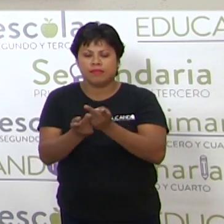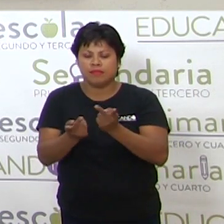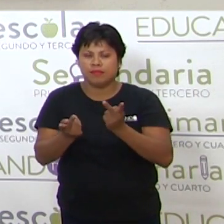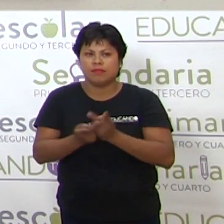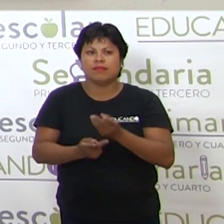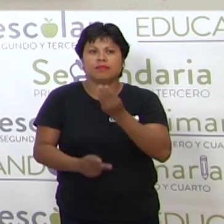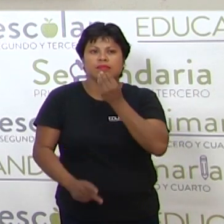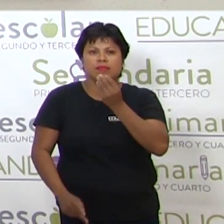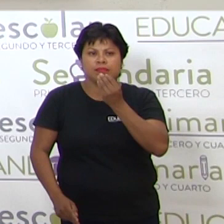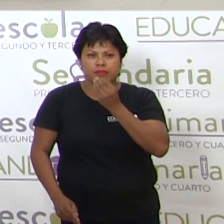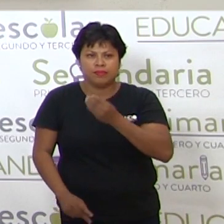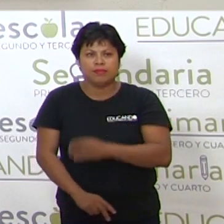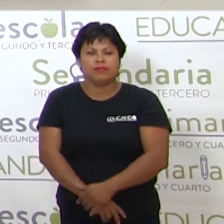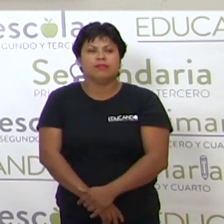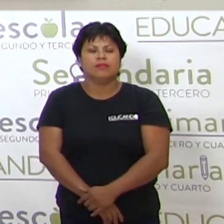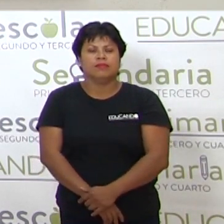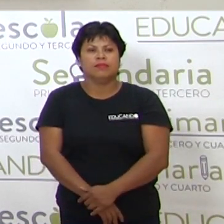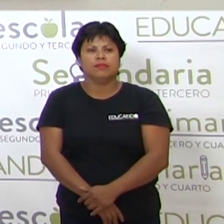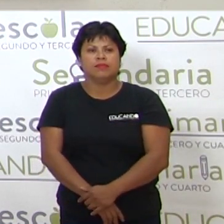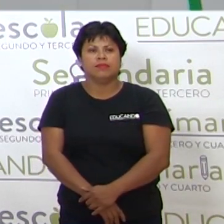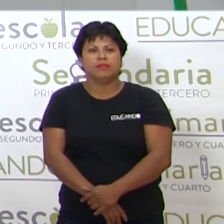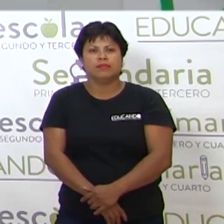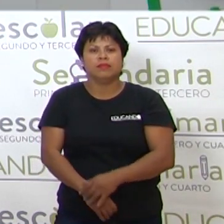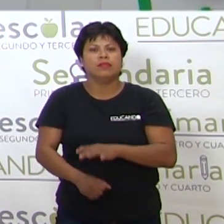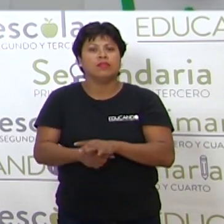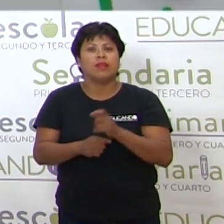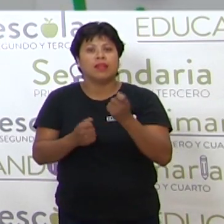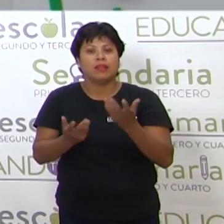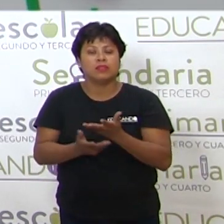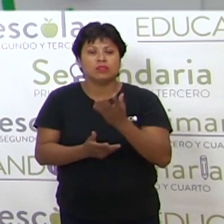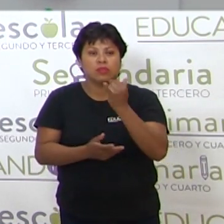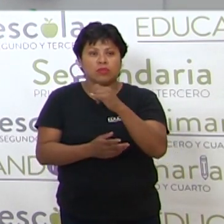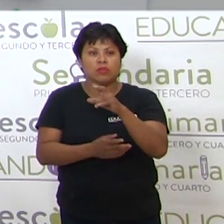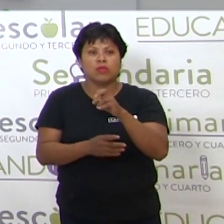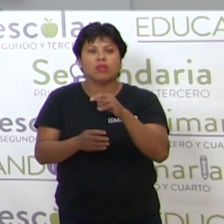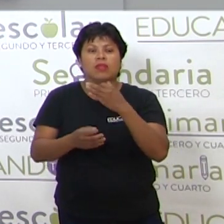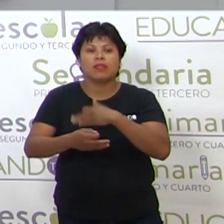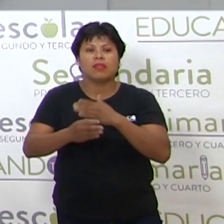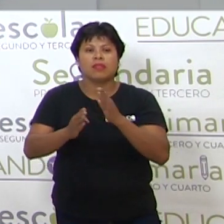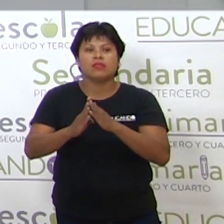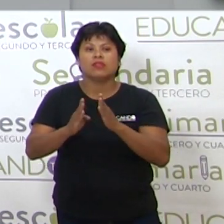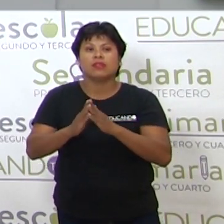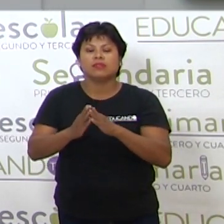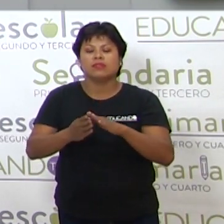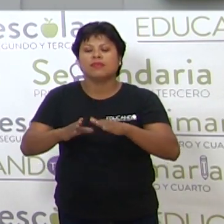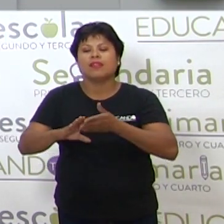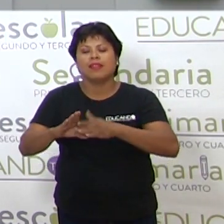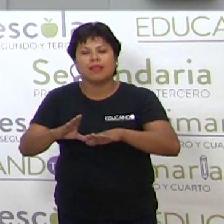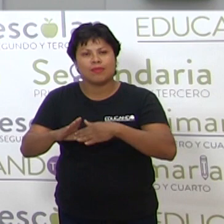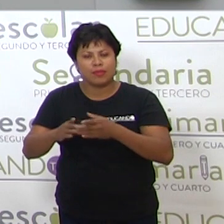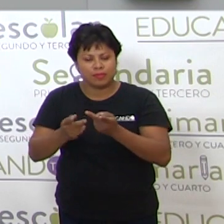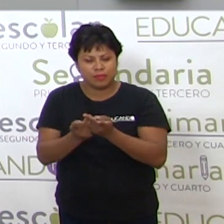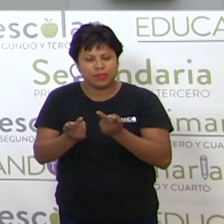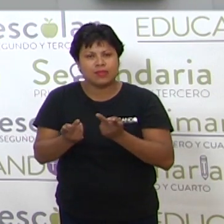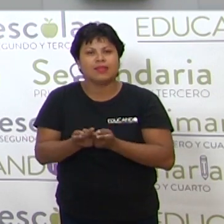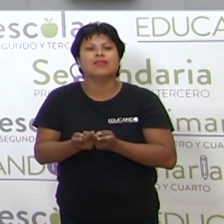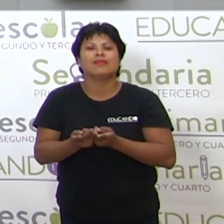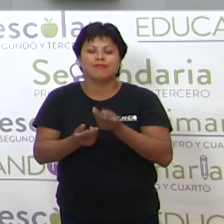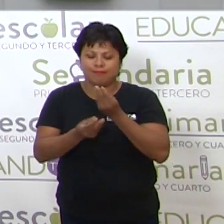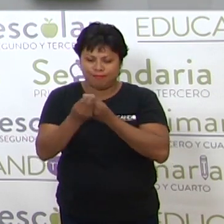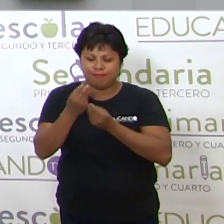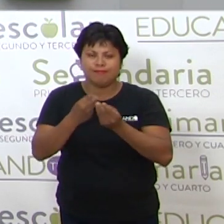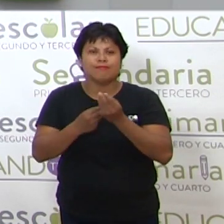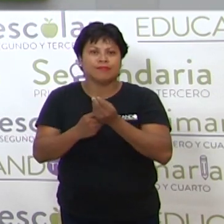de la comida que hizo pule a la tarde en su casa lavo los trastes verdad